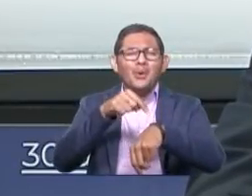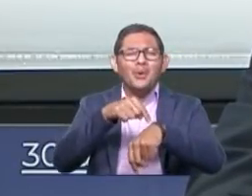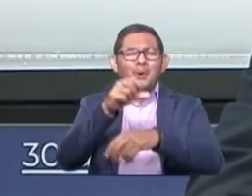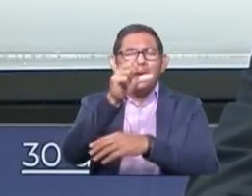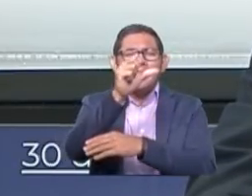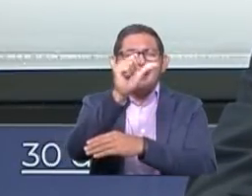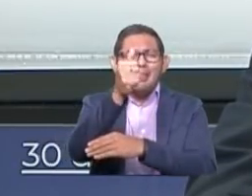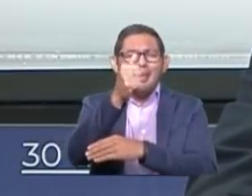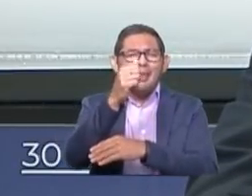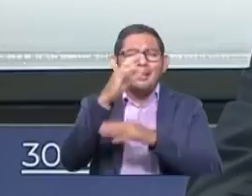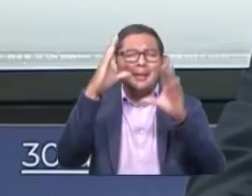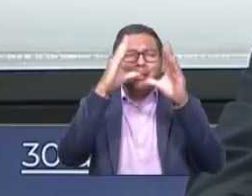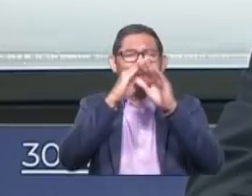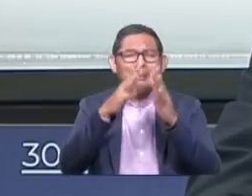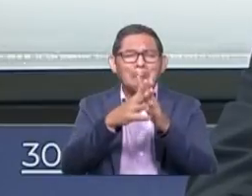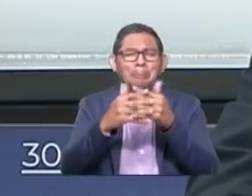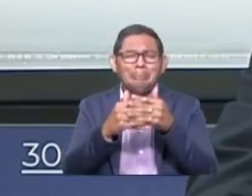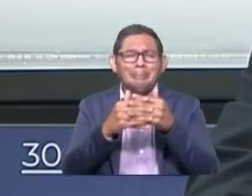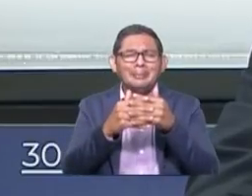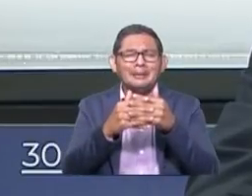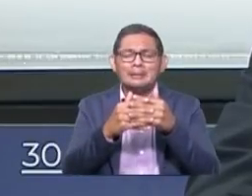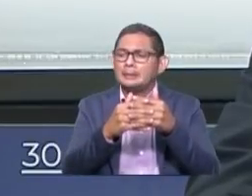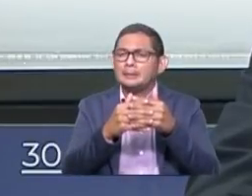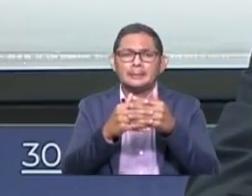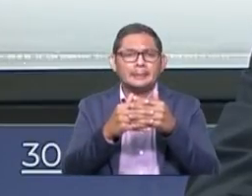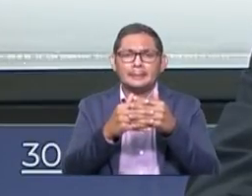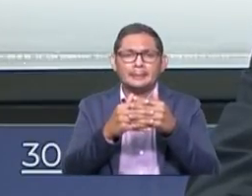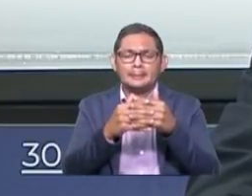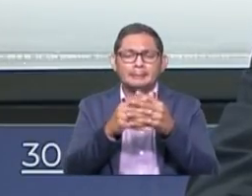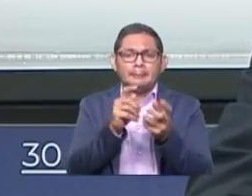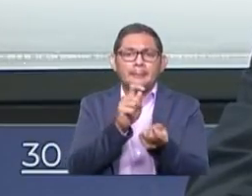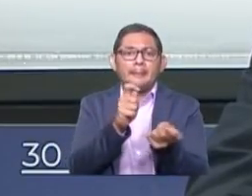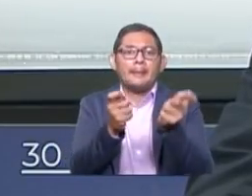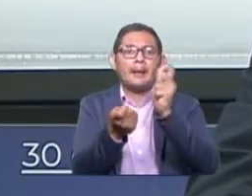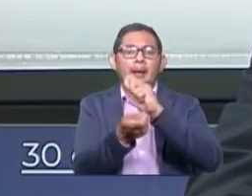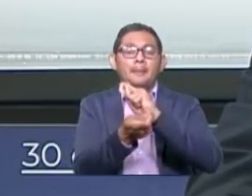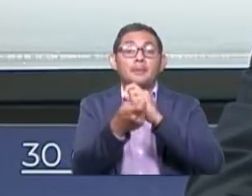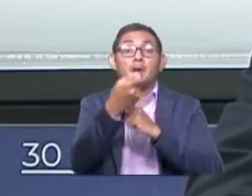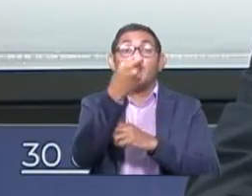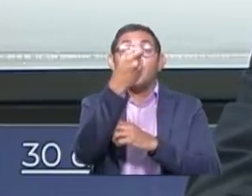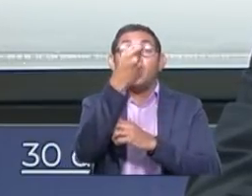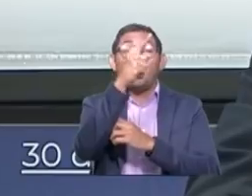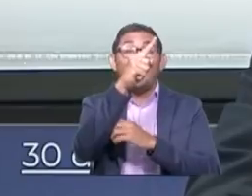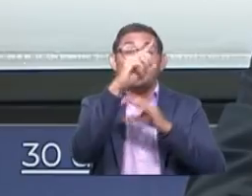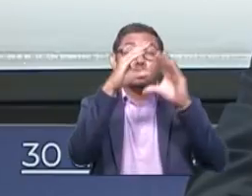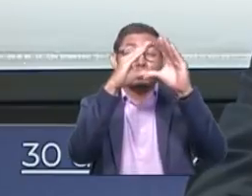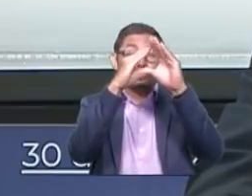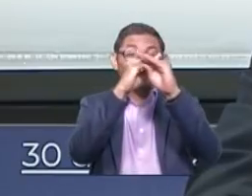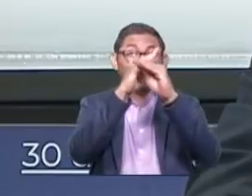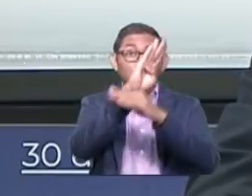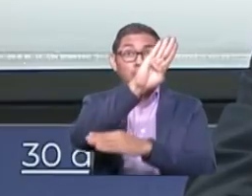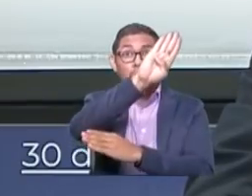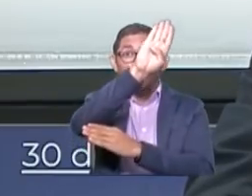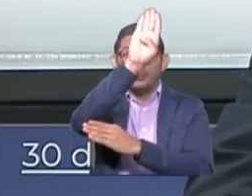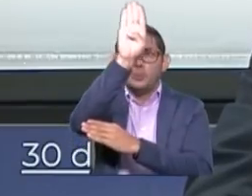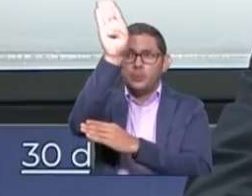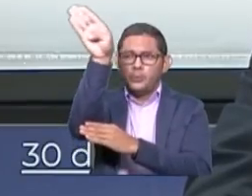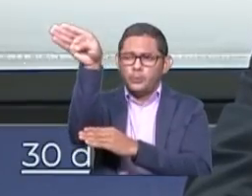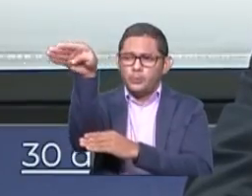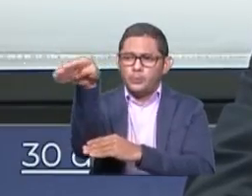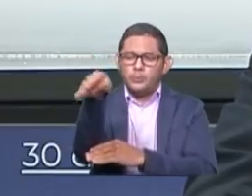nivel nacional quedará de 11 de la noche a 4 de la